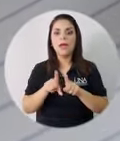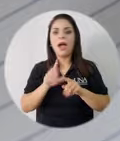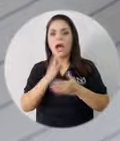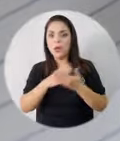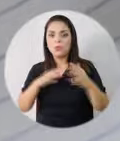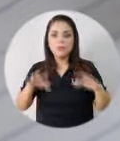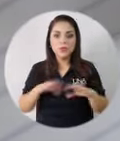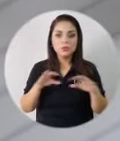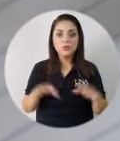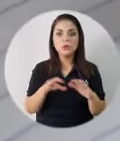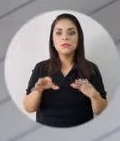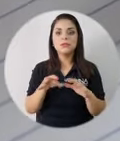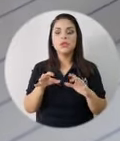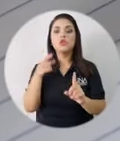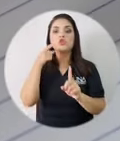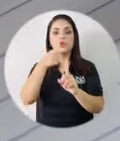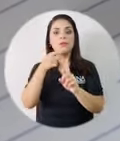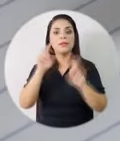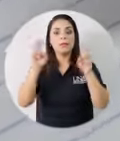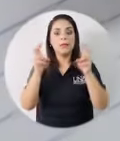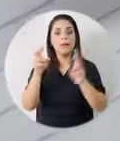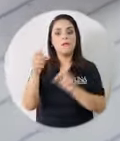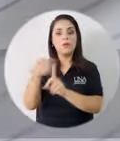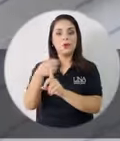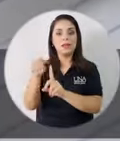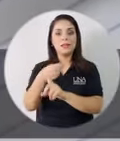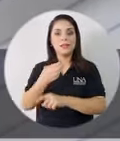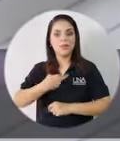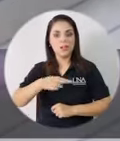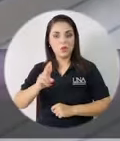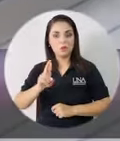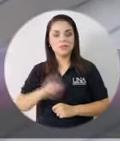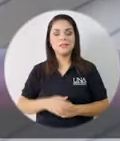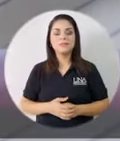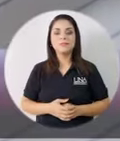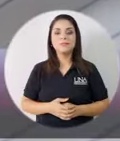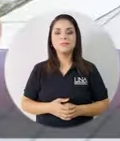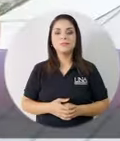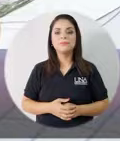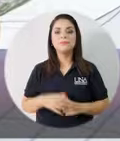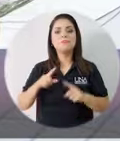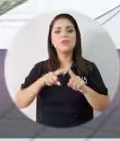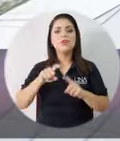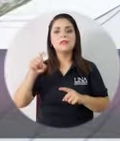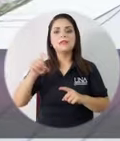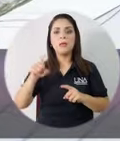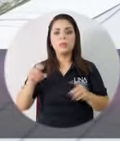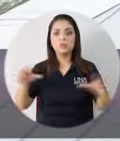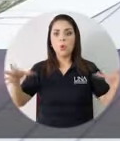algunas acciones en relación a violencia religiosa, etcétera. pero necesitamos articular esto desde una